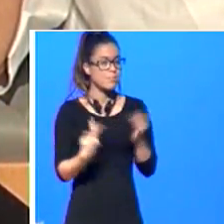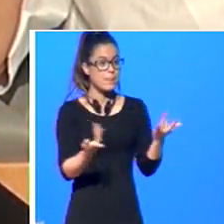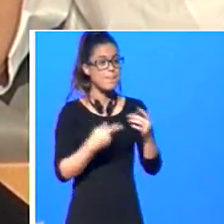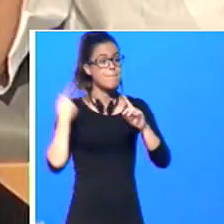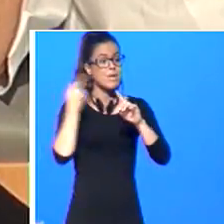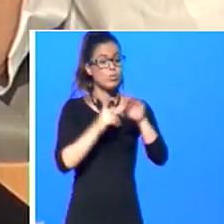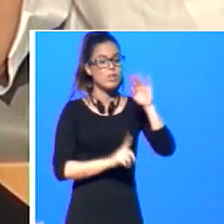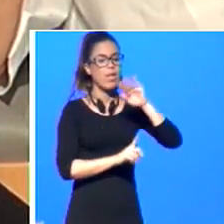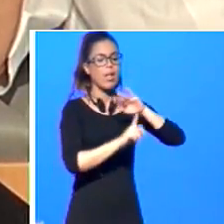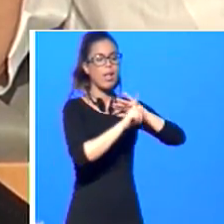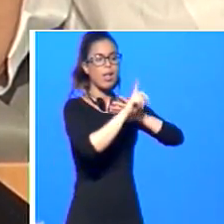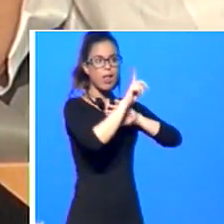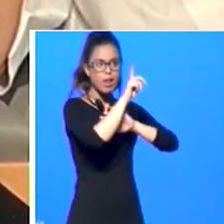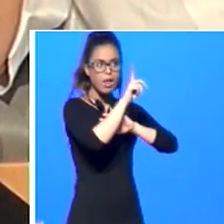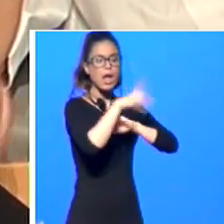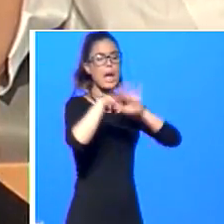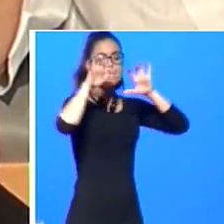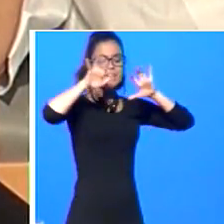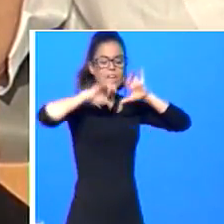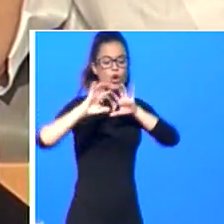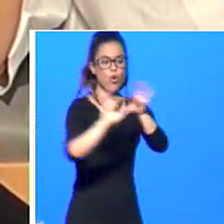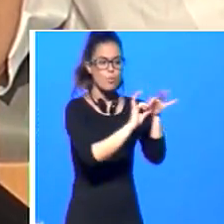aprendizaje colaborativo, el aprendizaje cooperativo,